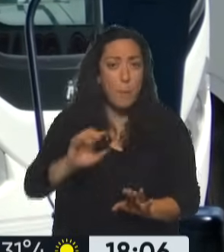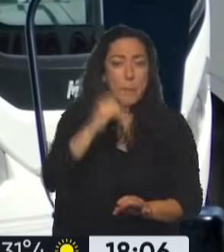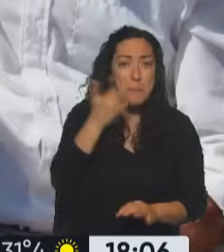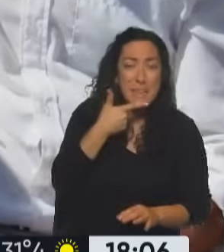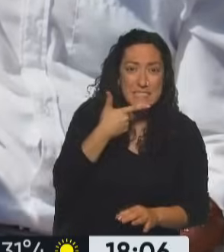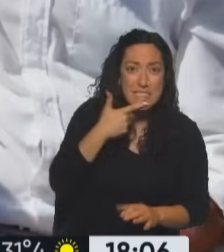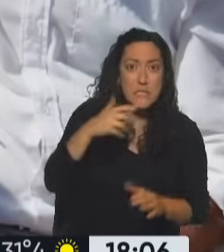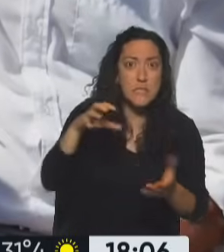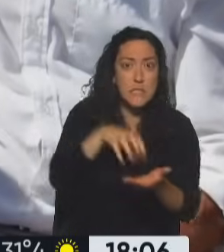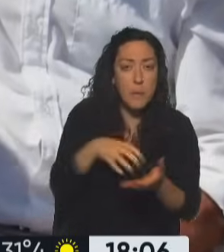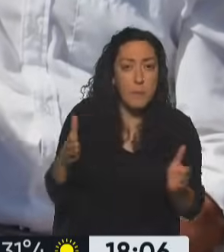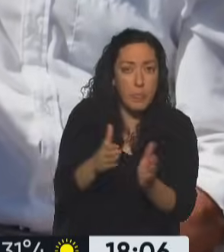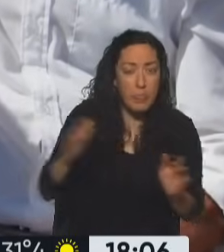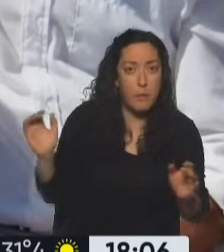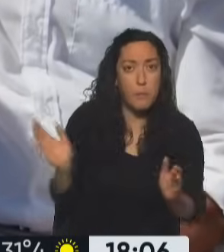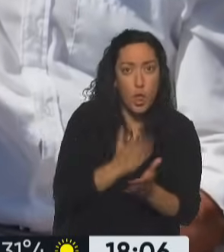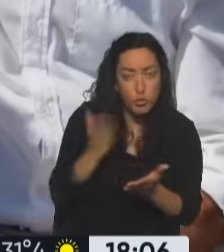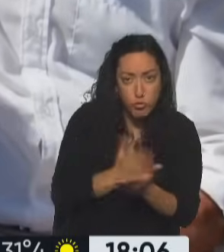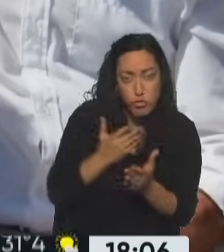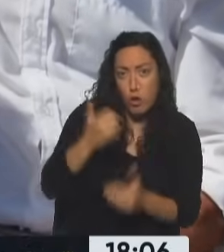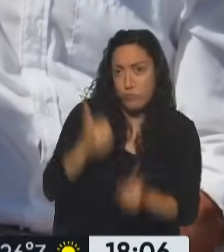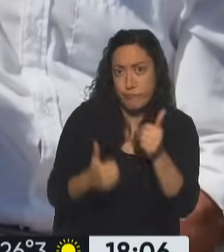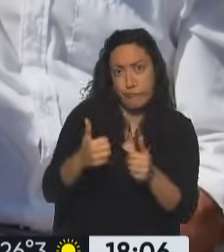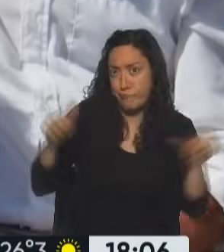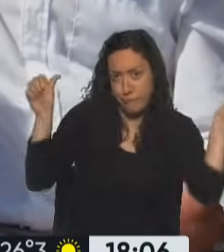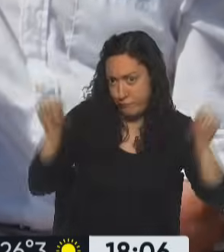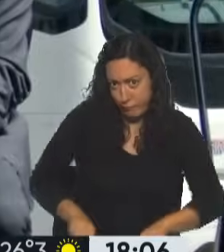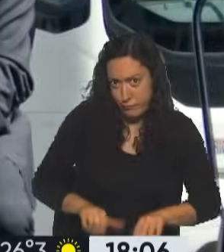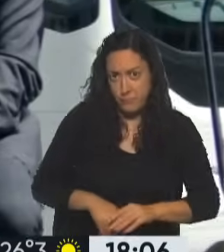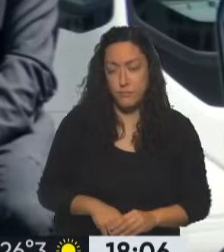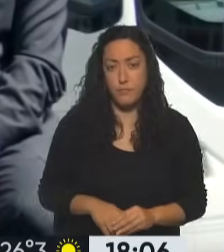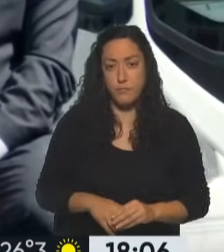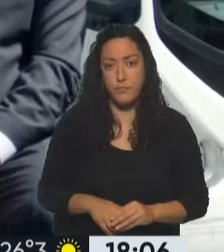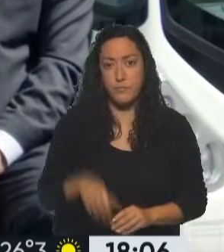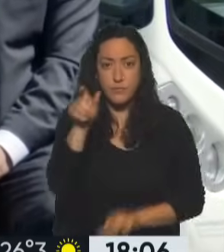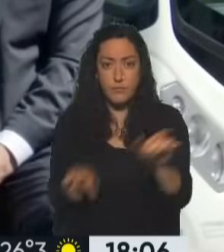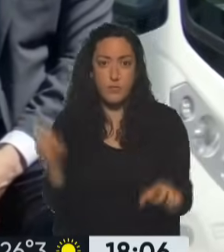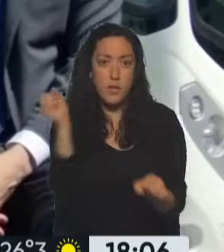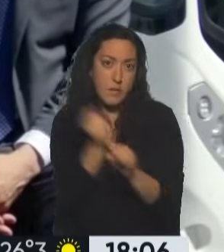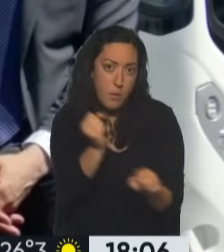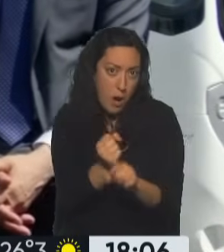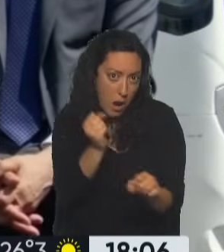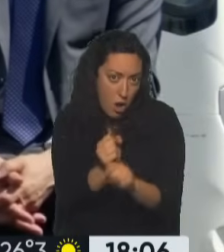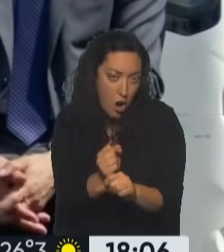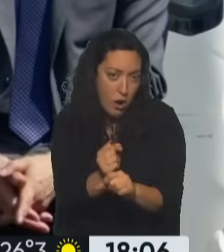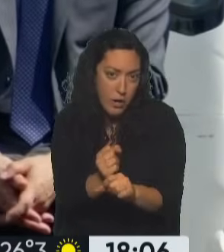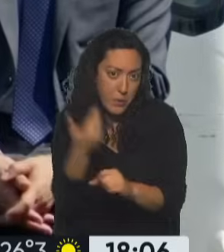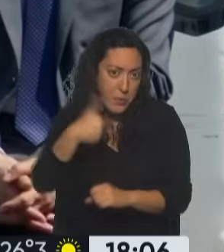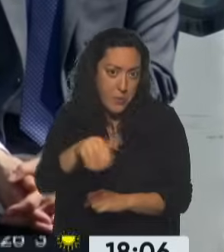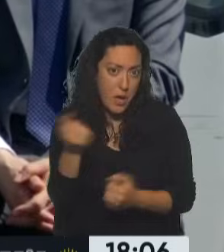la producción a perder competitividad. Es condenar al laburante a dejar el